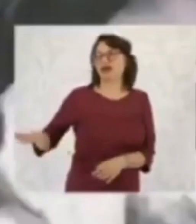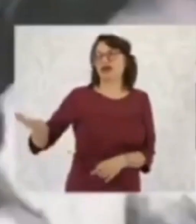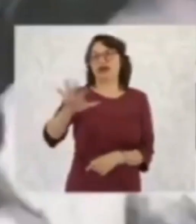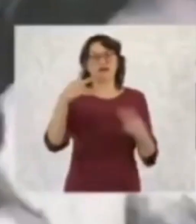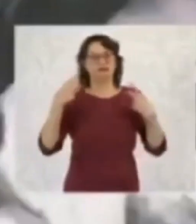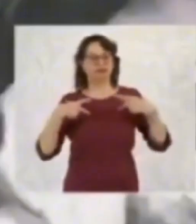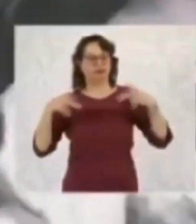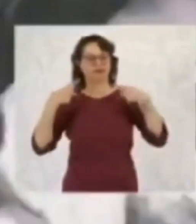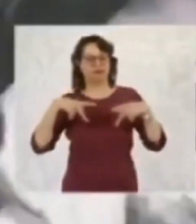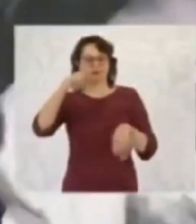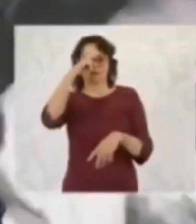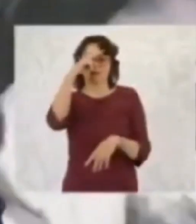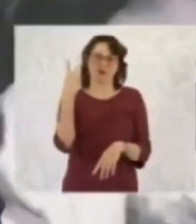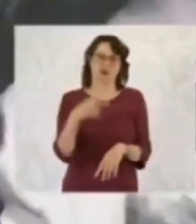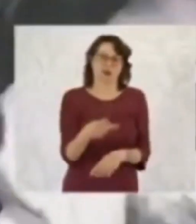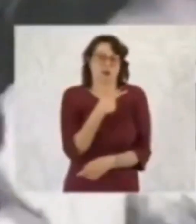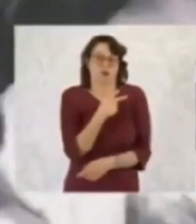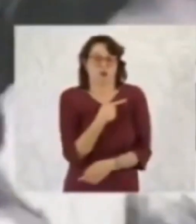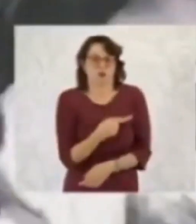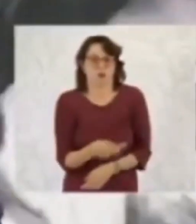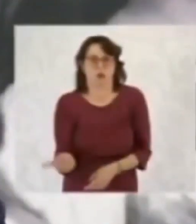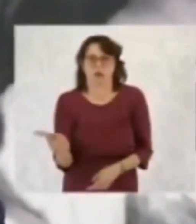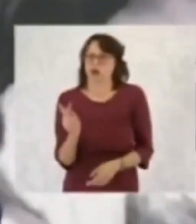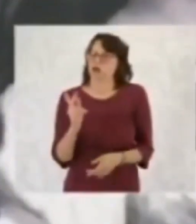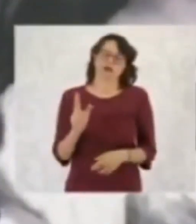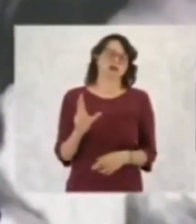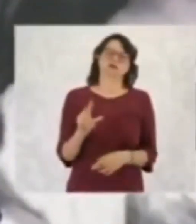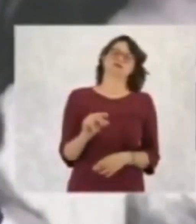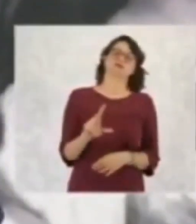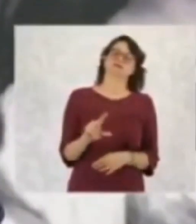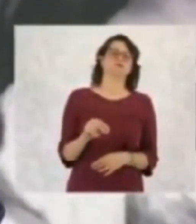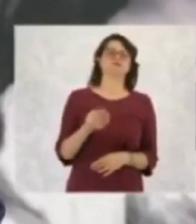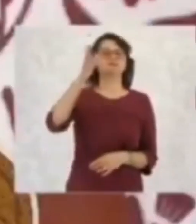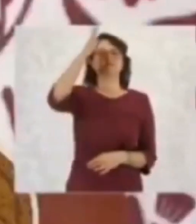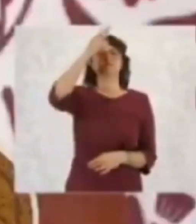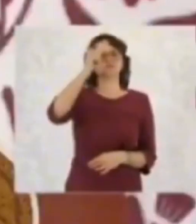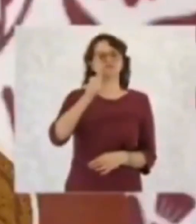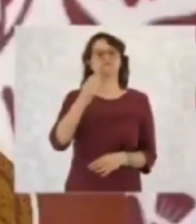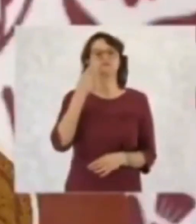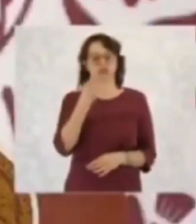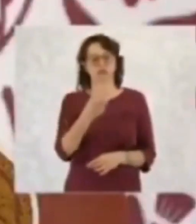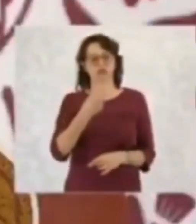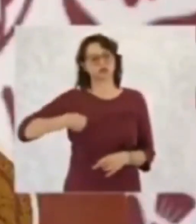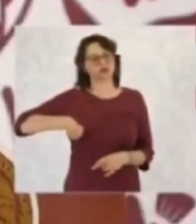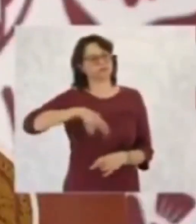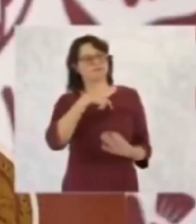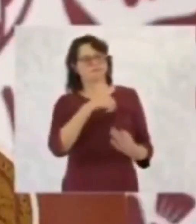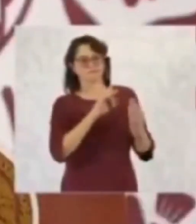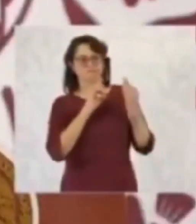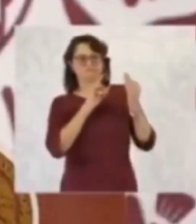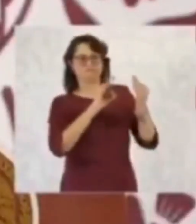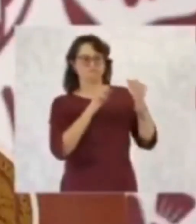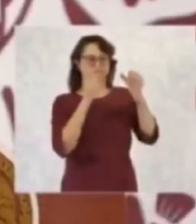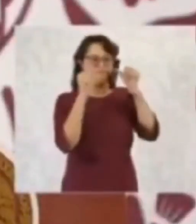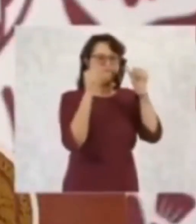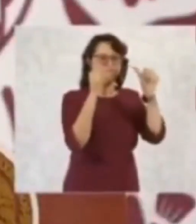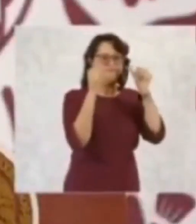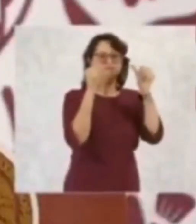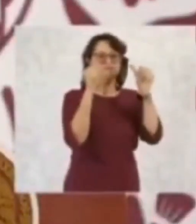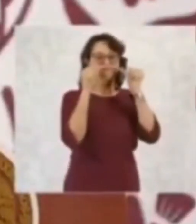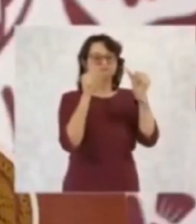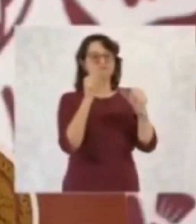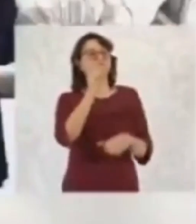muy importante y muy sensible de nuestros connacionales. Así que estaremos dándole seguimiento puntual. Ya